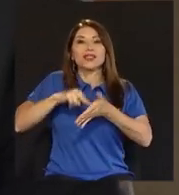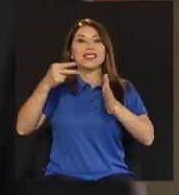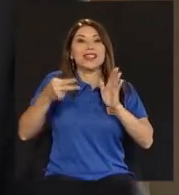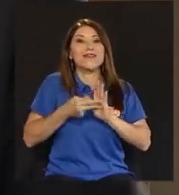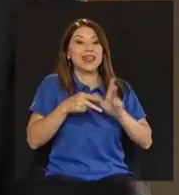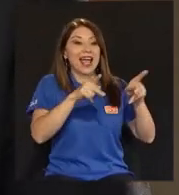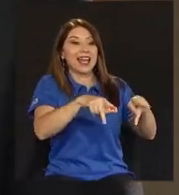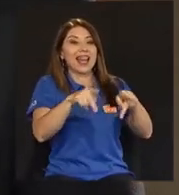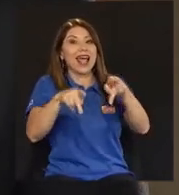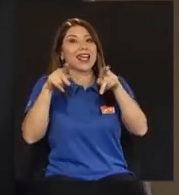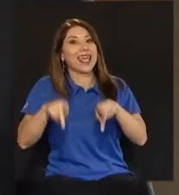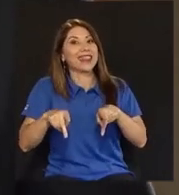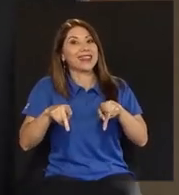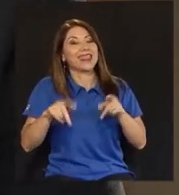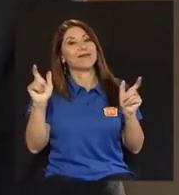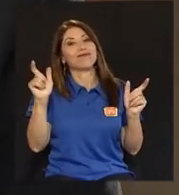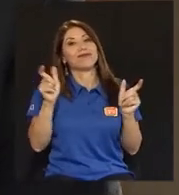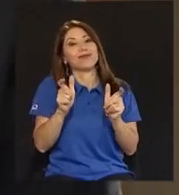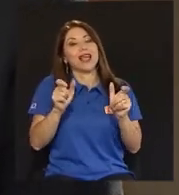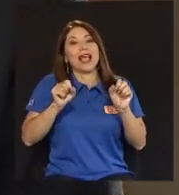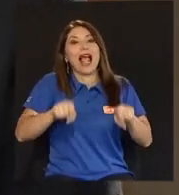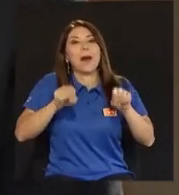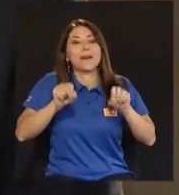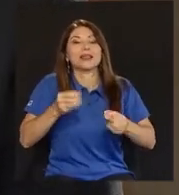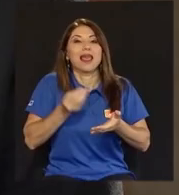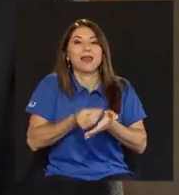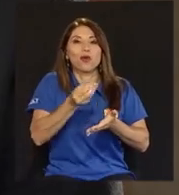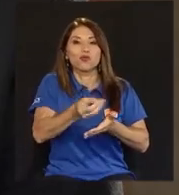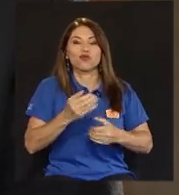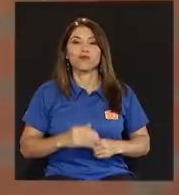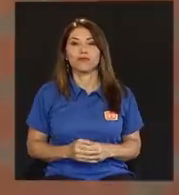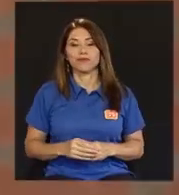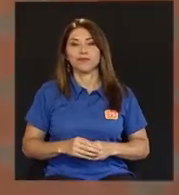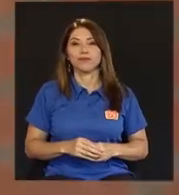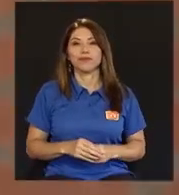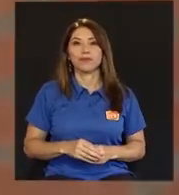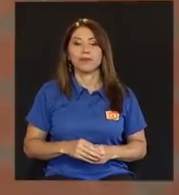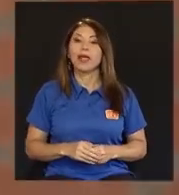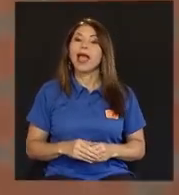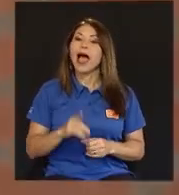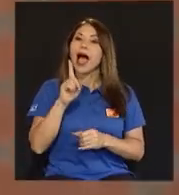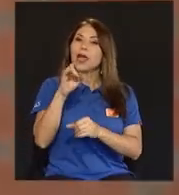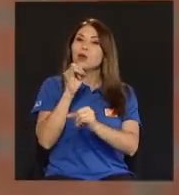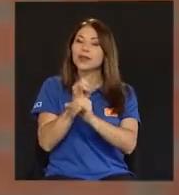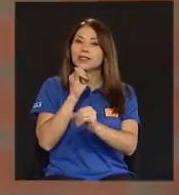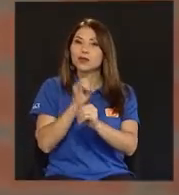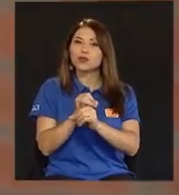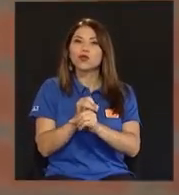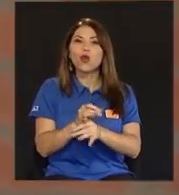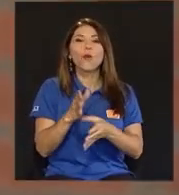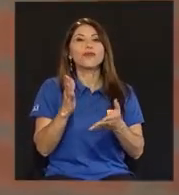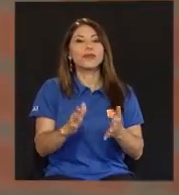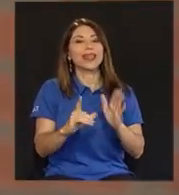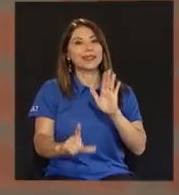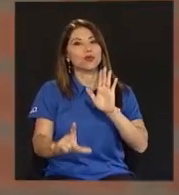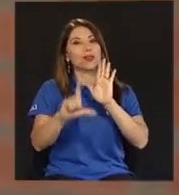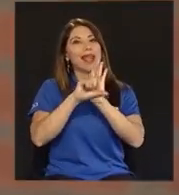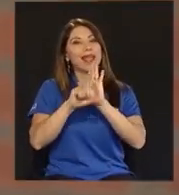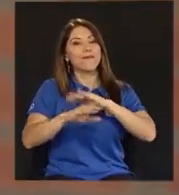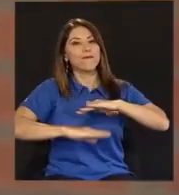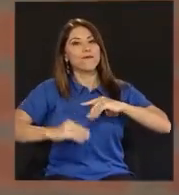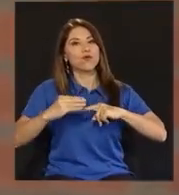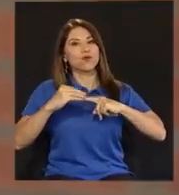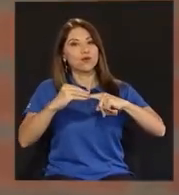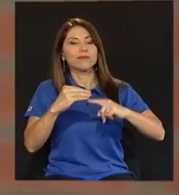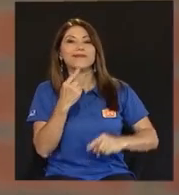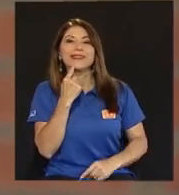la capacidad de consumo que las personas tienen. Hay una institución cuya ley fundamental